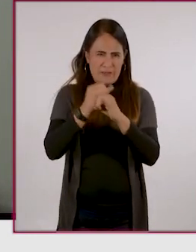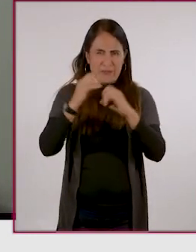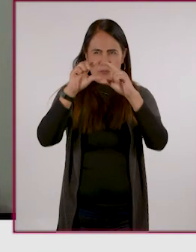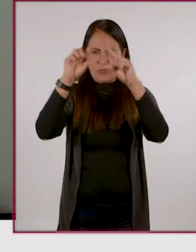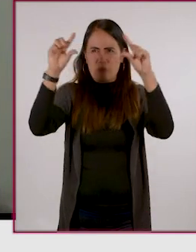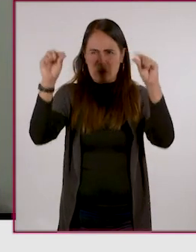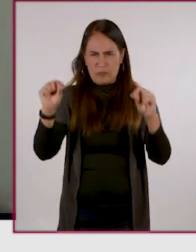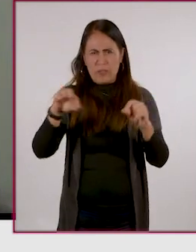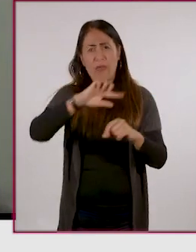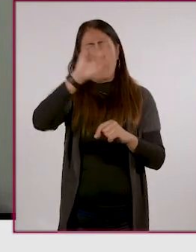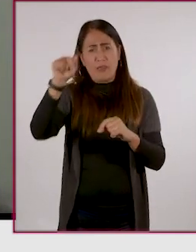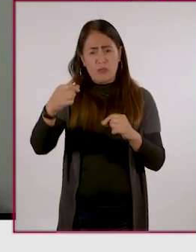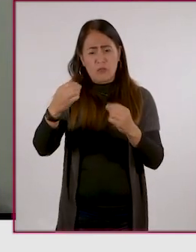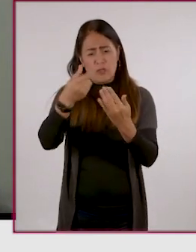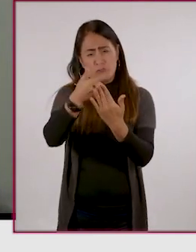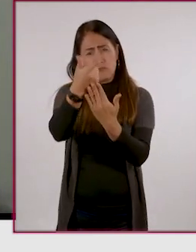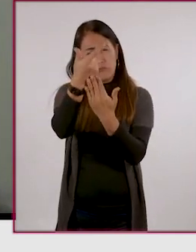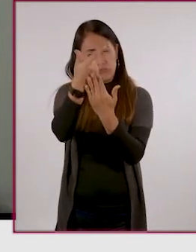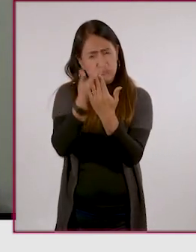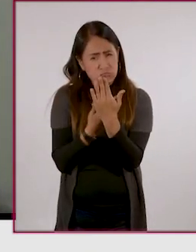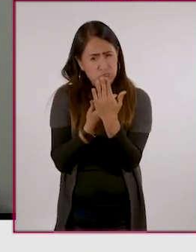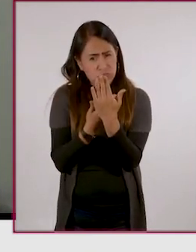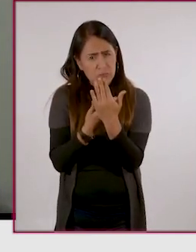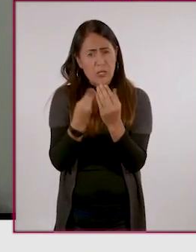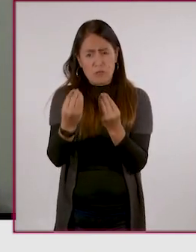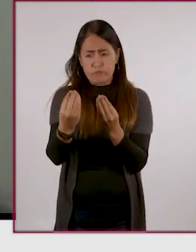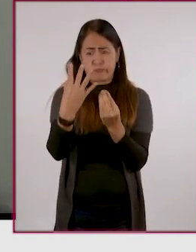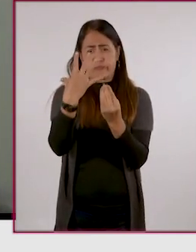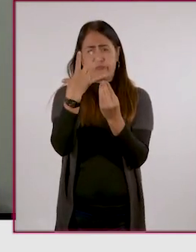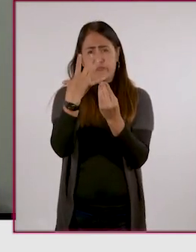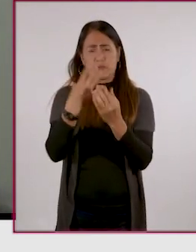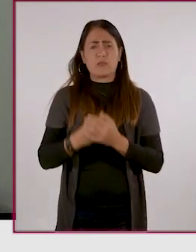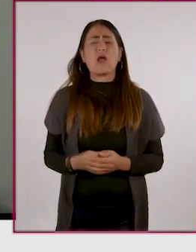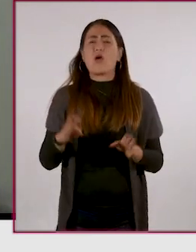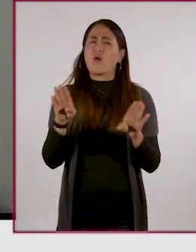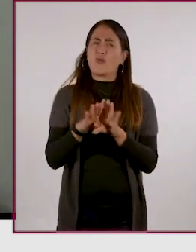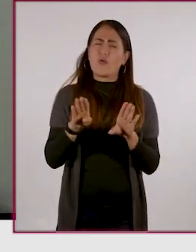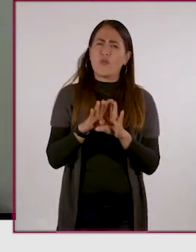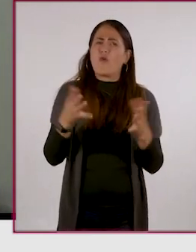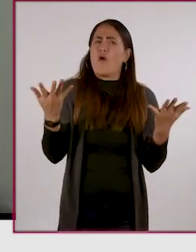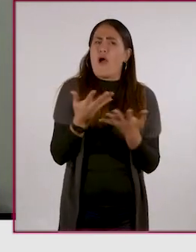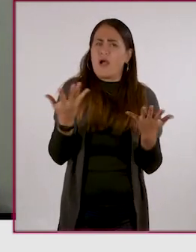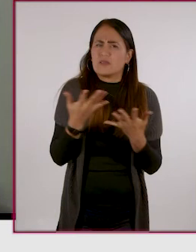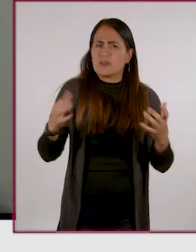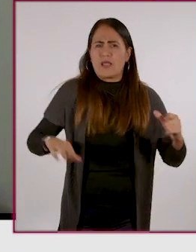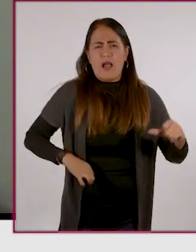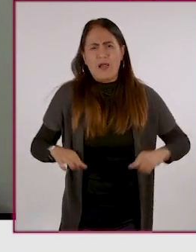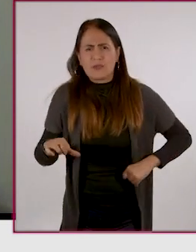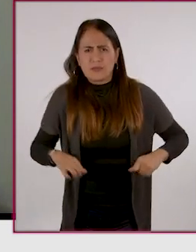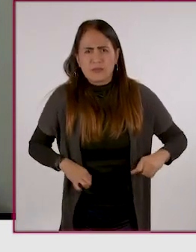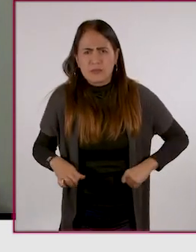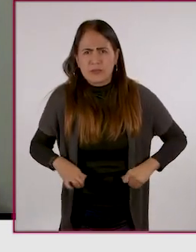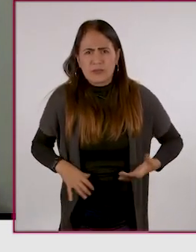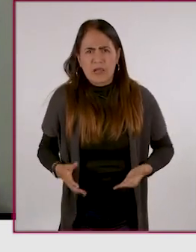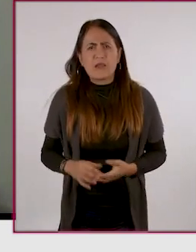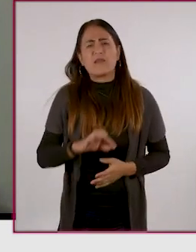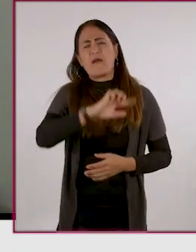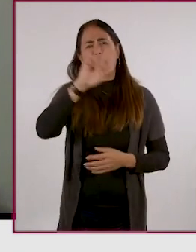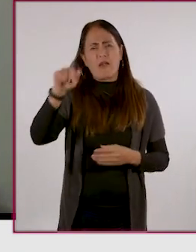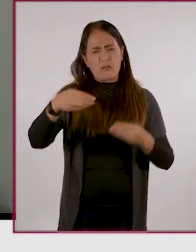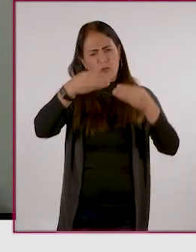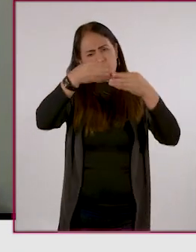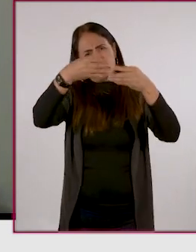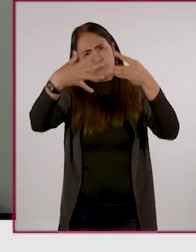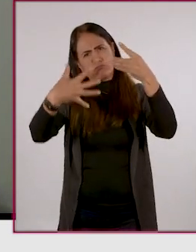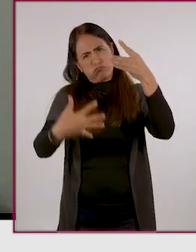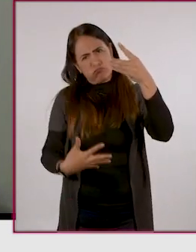de listas, ¿no? De cómo puedo hacer, ¿no? Incluso uno escribe, ¿cómo hago X actividad? Y